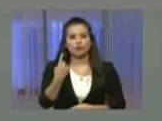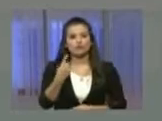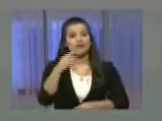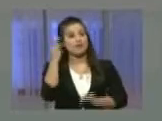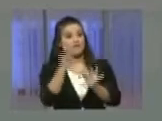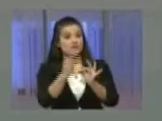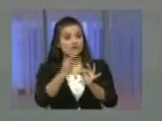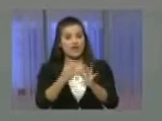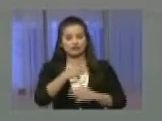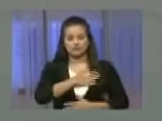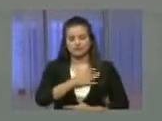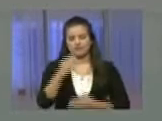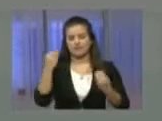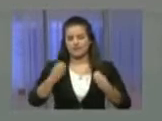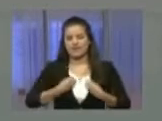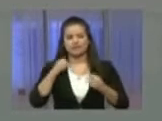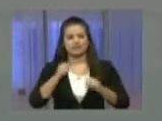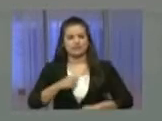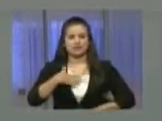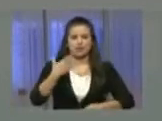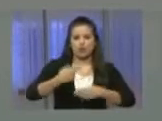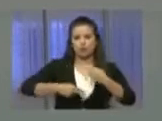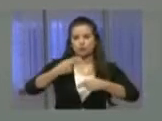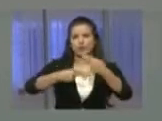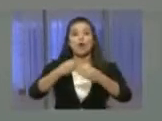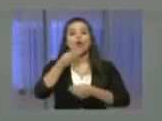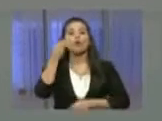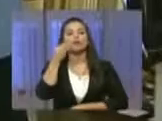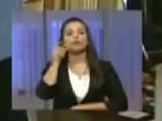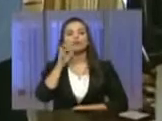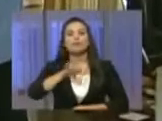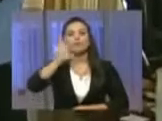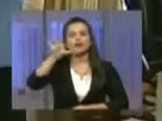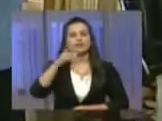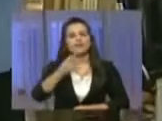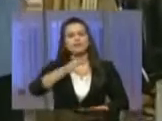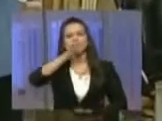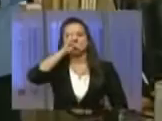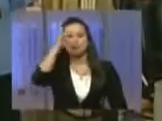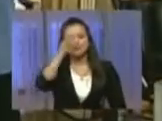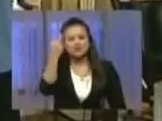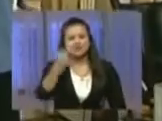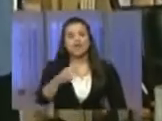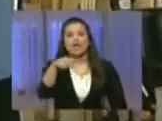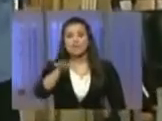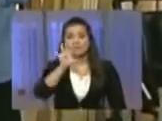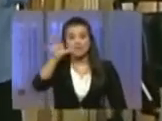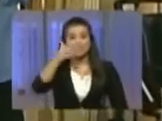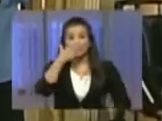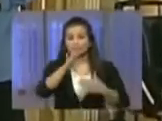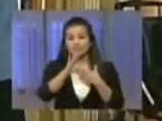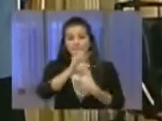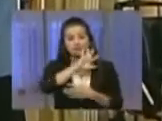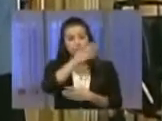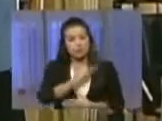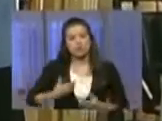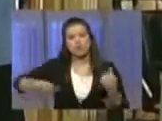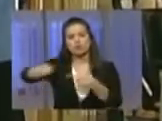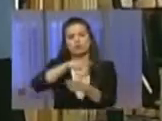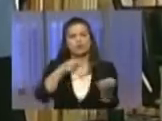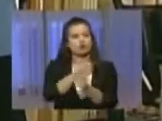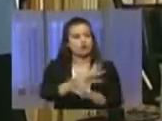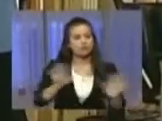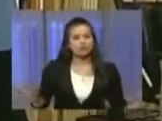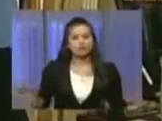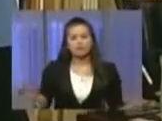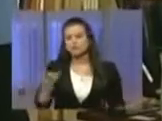ganas de vivir ganas de construir juventud de la patria se lo juro esta patria será para ustedes esta patria